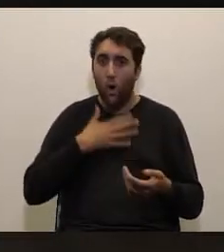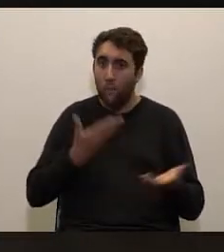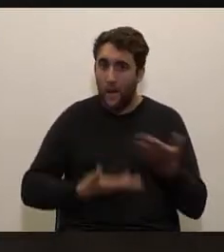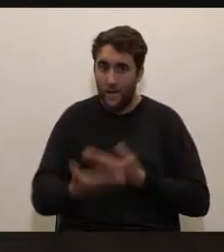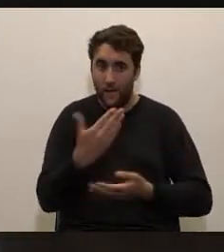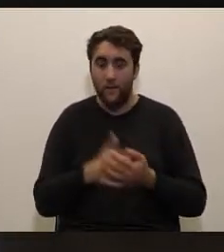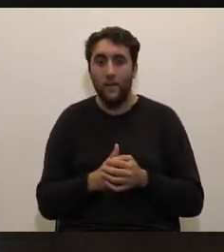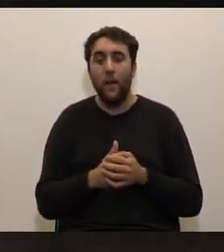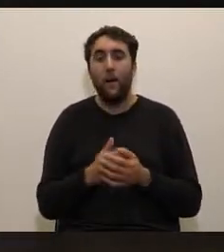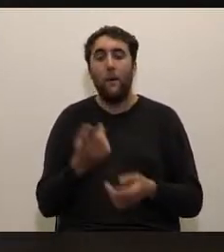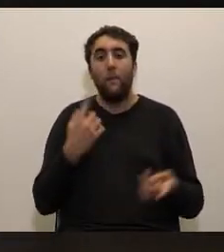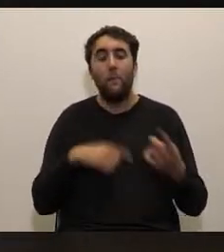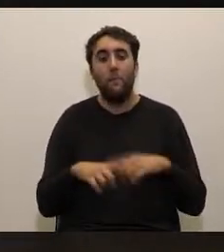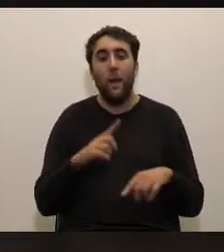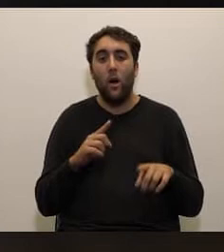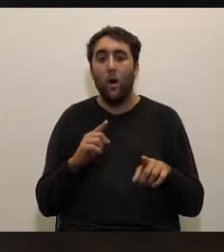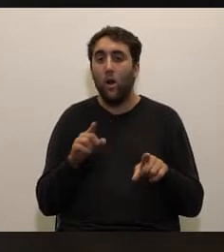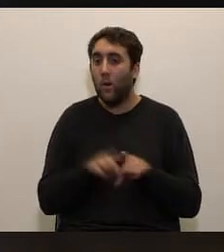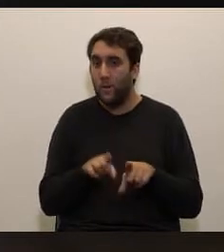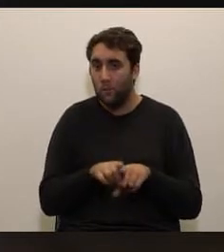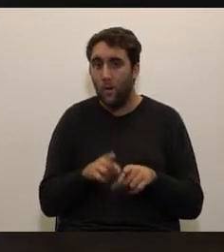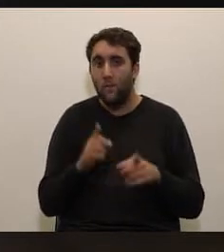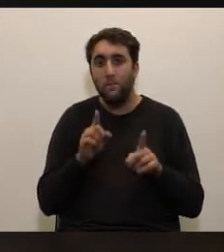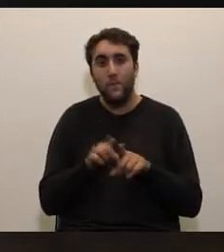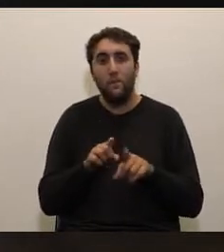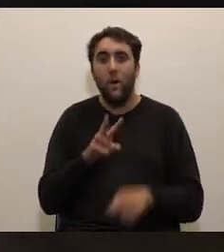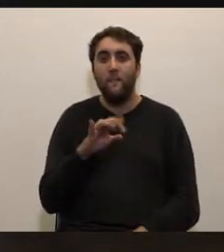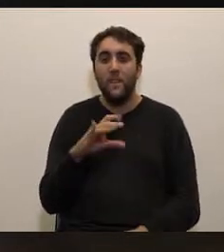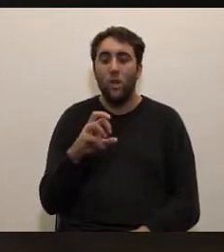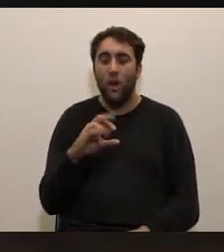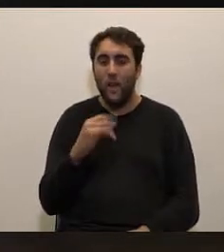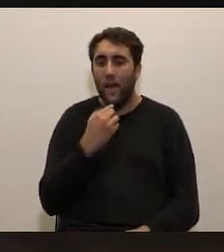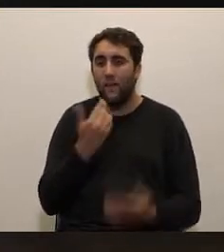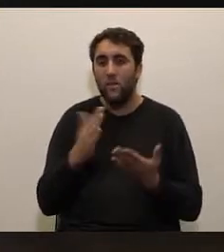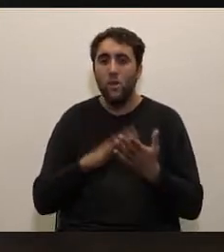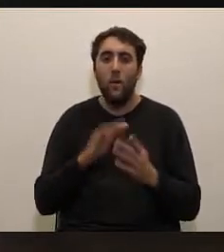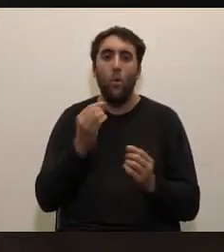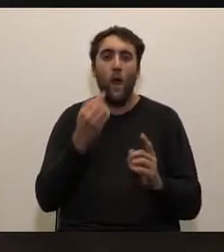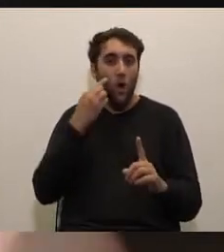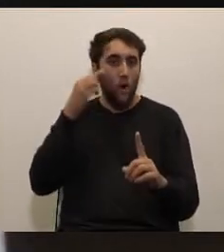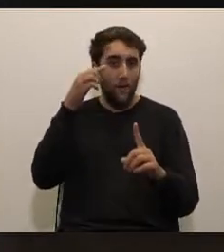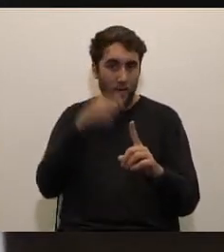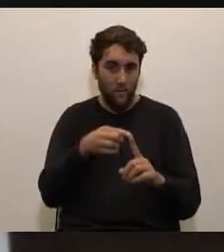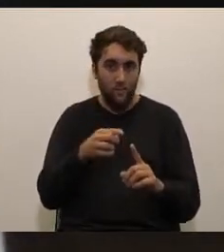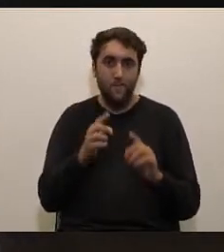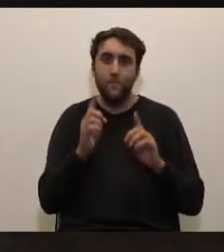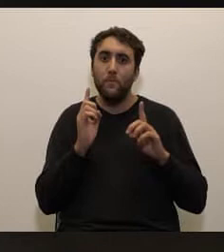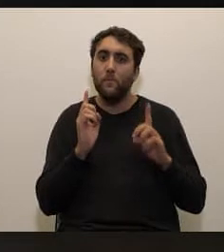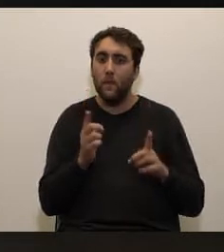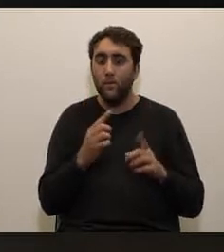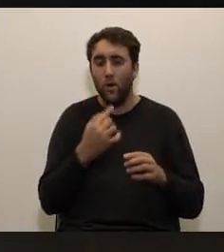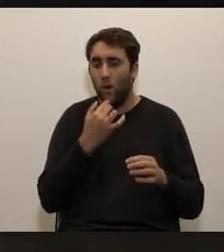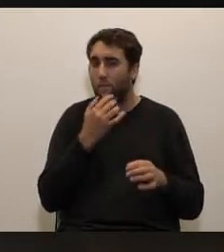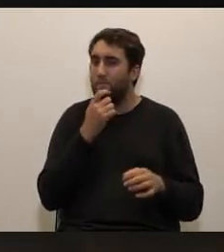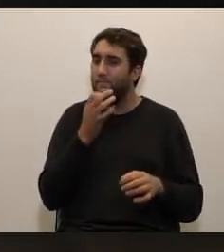todos. Y lo mismo pasa también con lo que comentabas, Victoria, sobre los fines. En realidad te lo discuto un